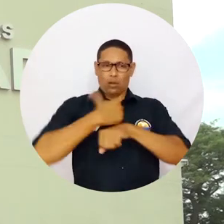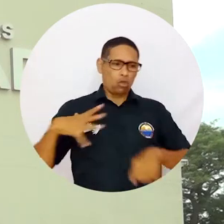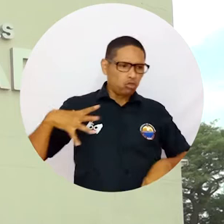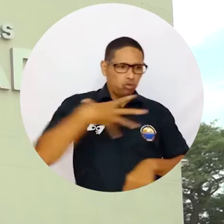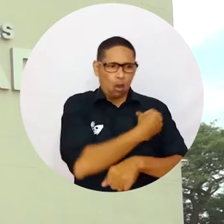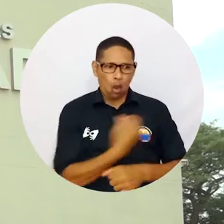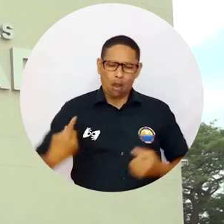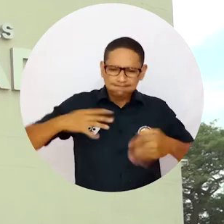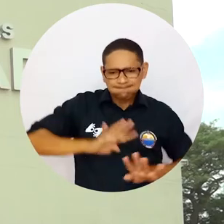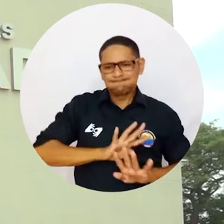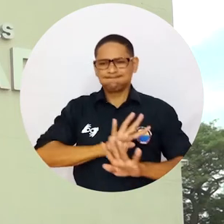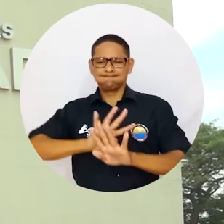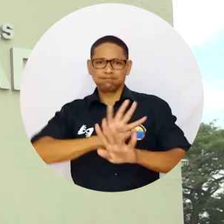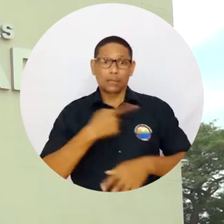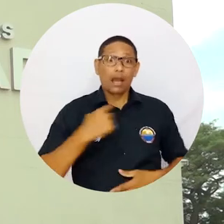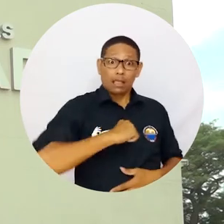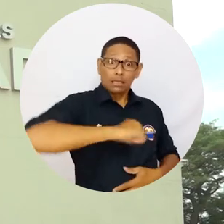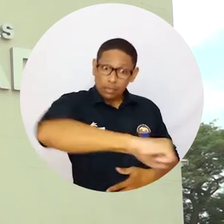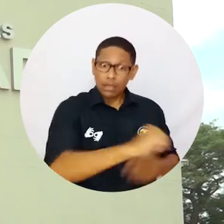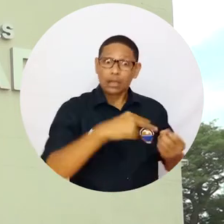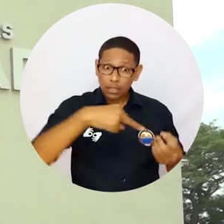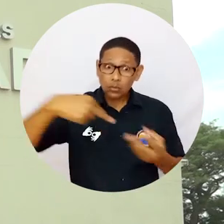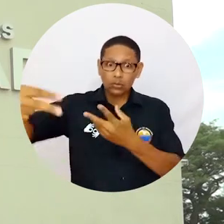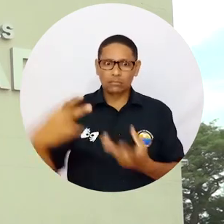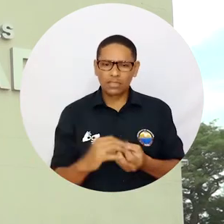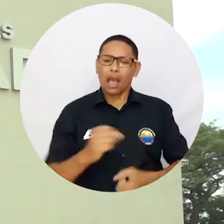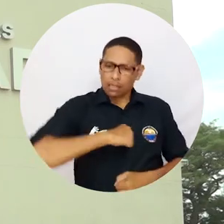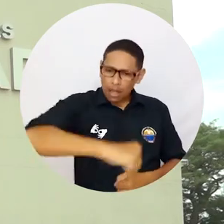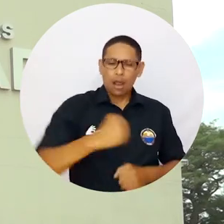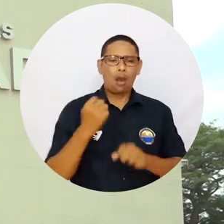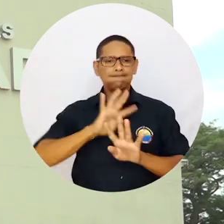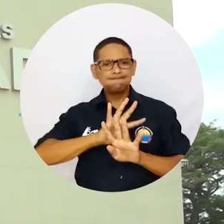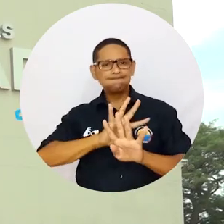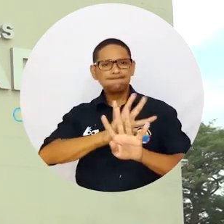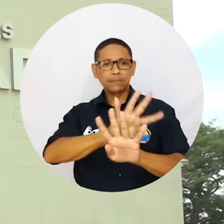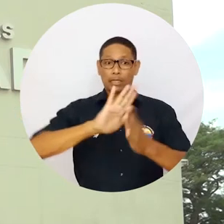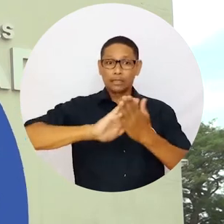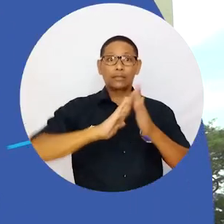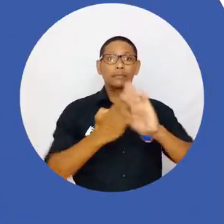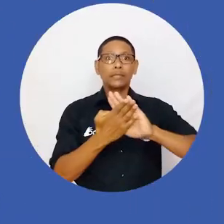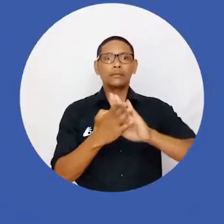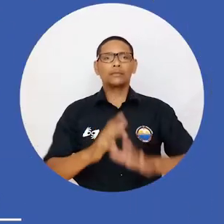salgamos a movilizarnos hoy y armonicemos el derecho a la educación con el derecho a la movilización ciudadana pacífica.